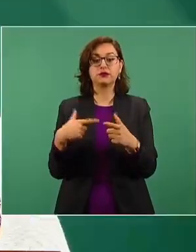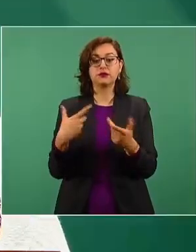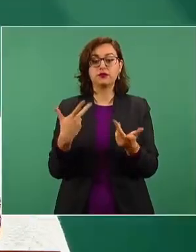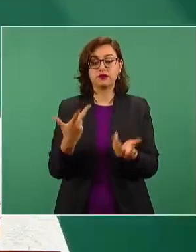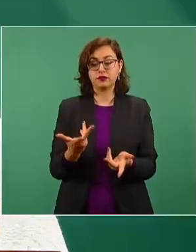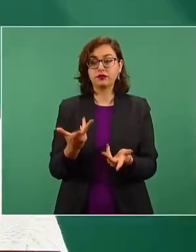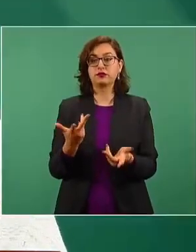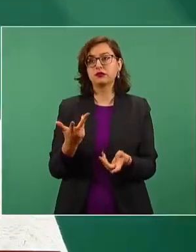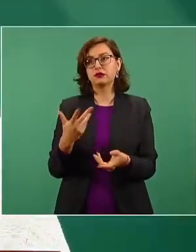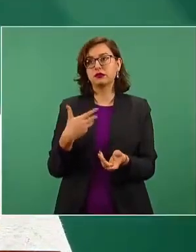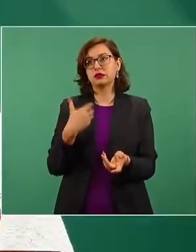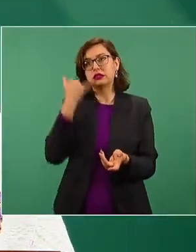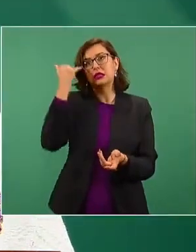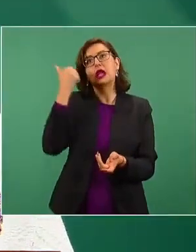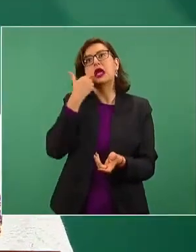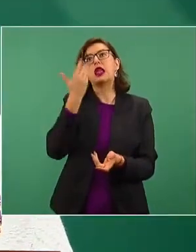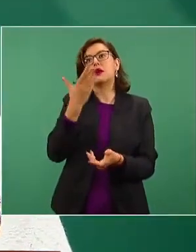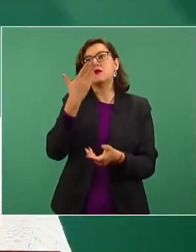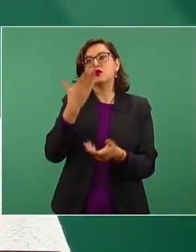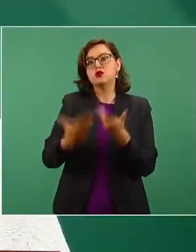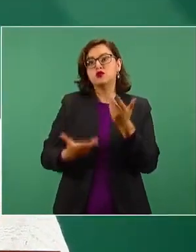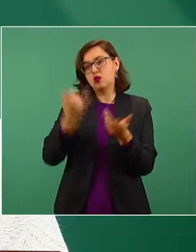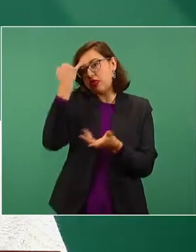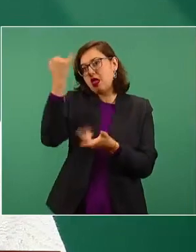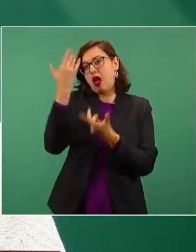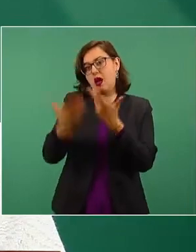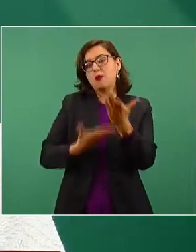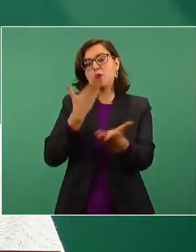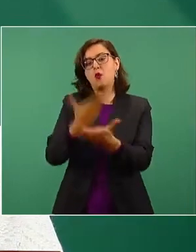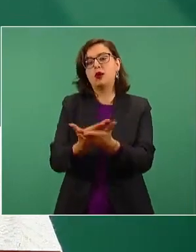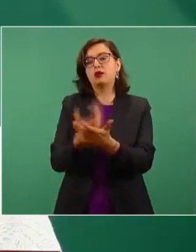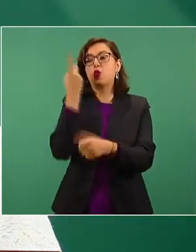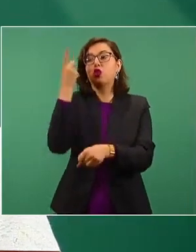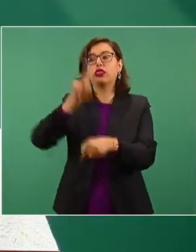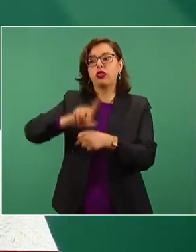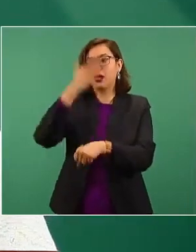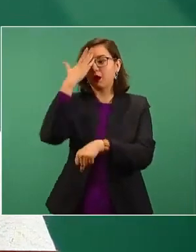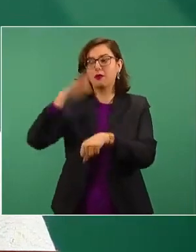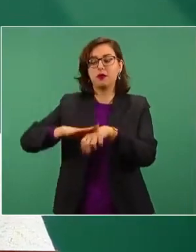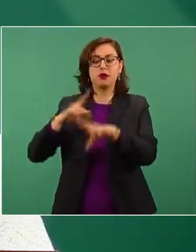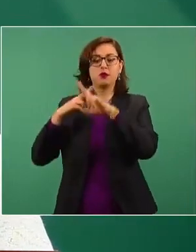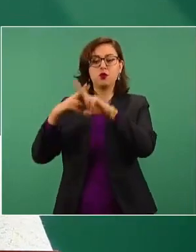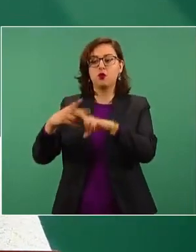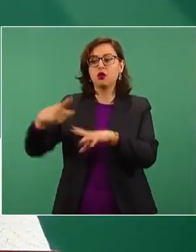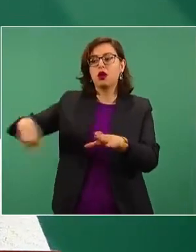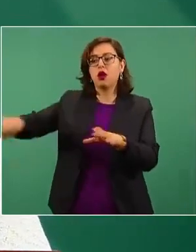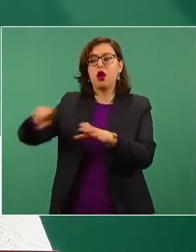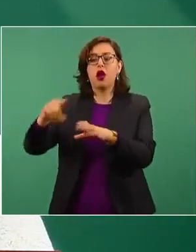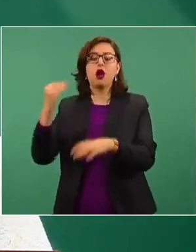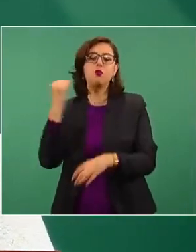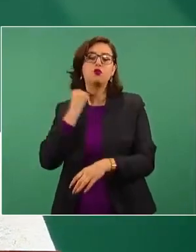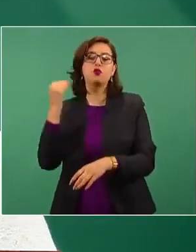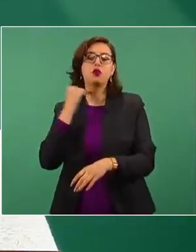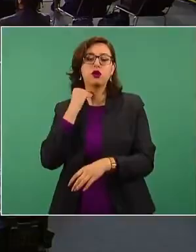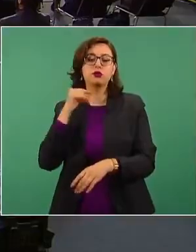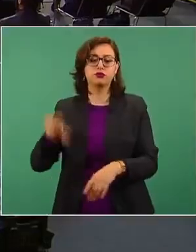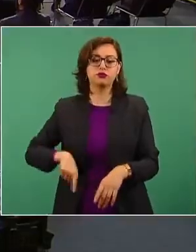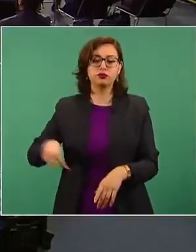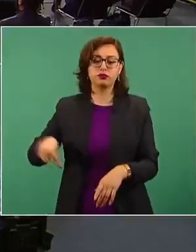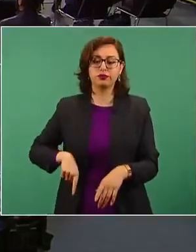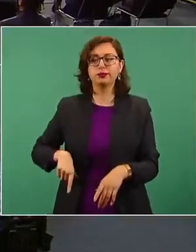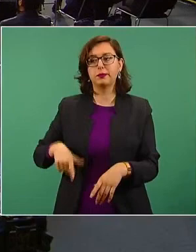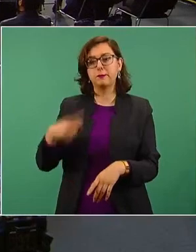del defensor público para que también se les pueda honrar y se les pueda reconocer.